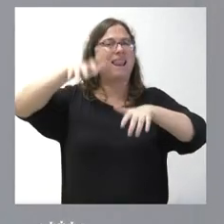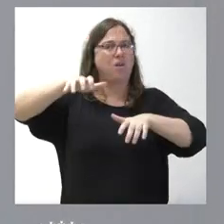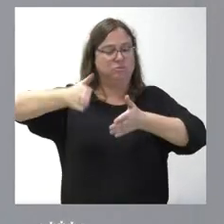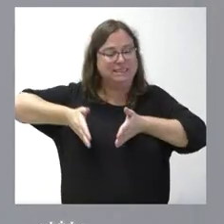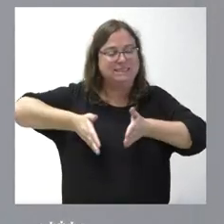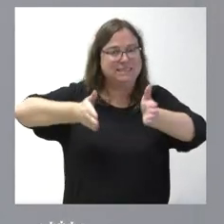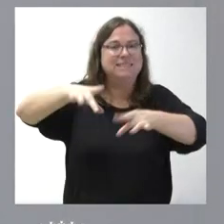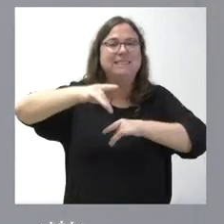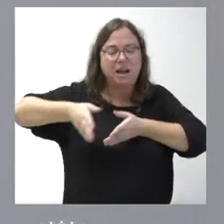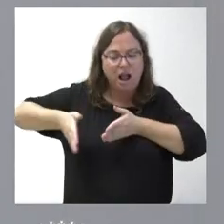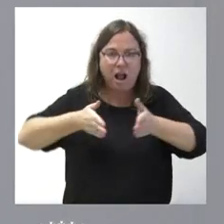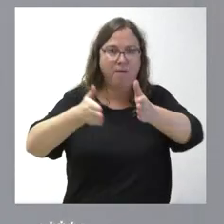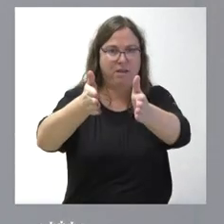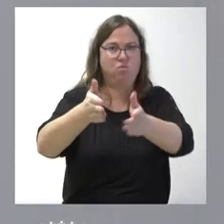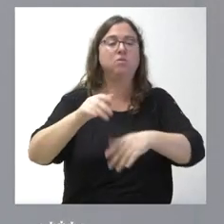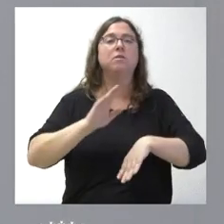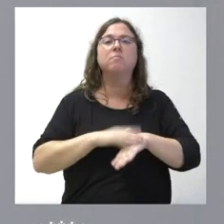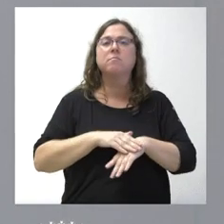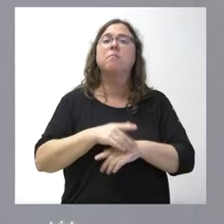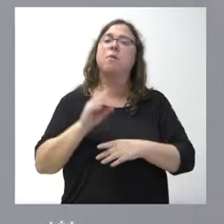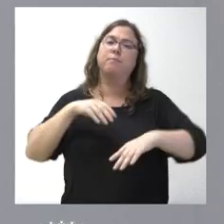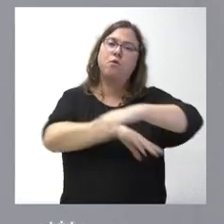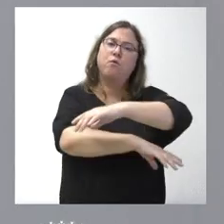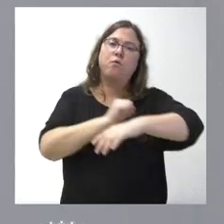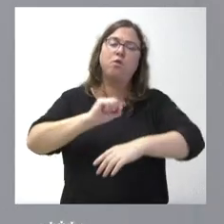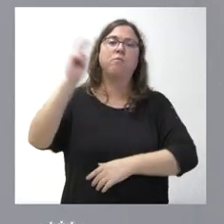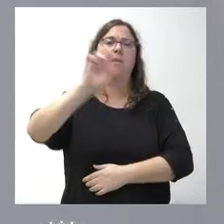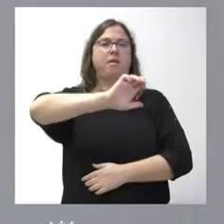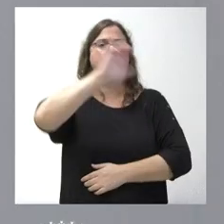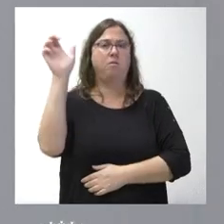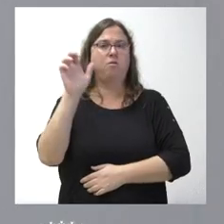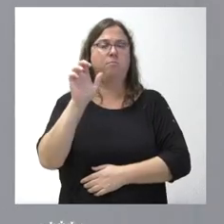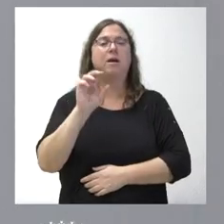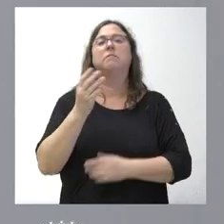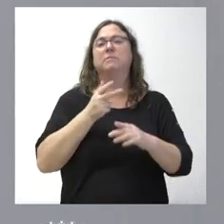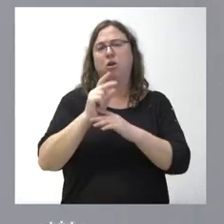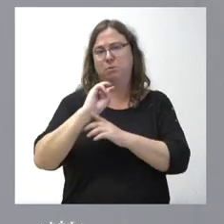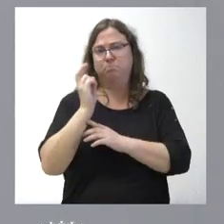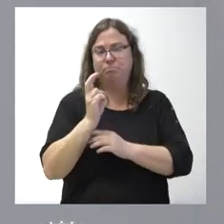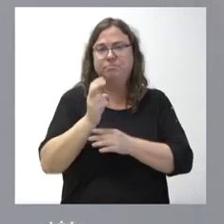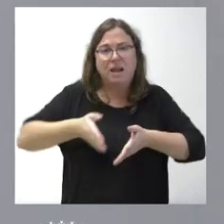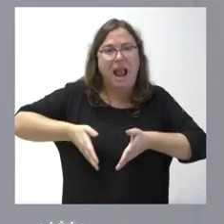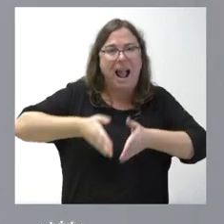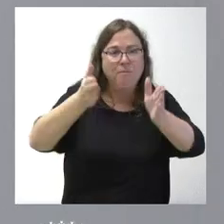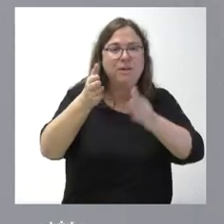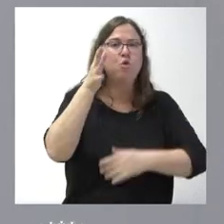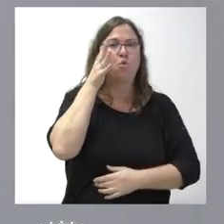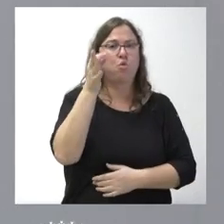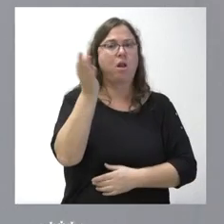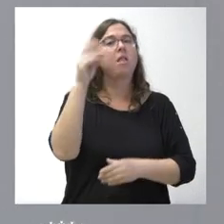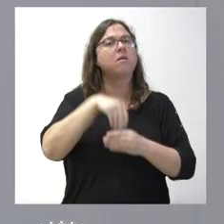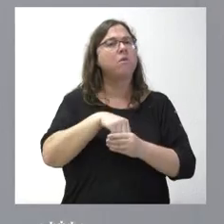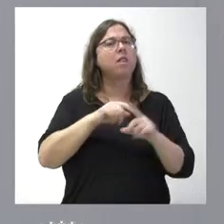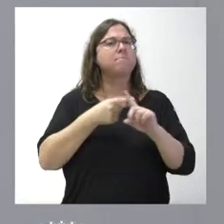también se financia con fondos europeos Se supone la creación de un total de 7,5 km de extensión de caminos Rurales contempla